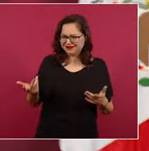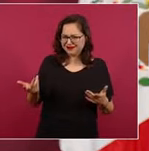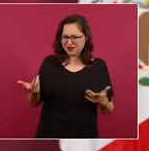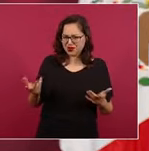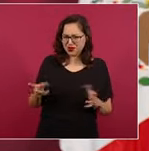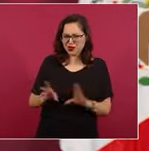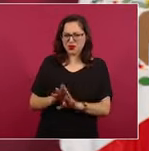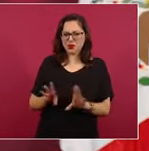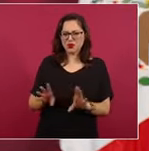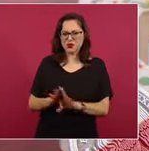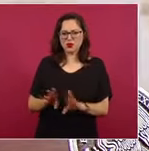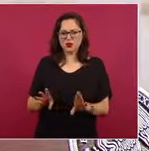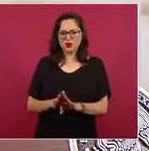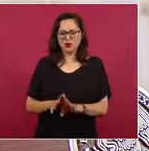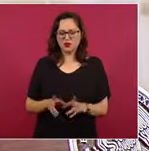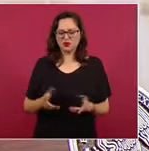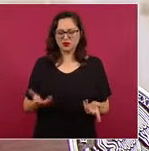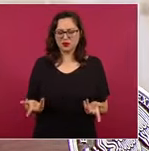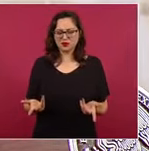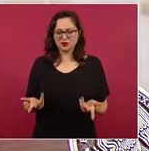los aprietan.